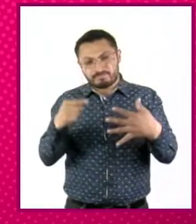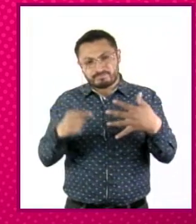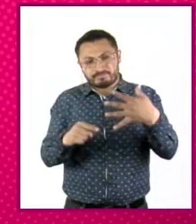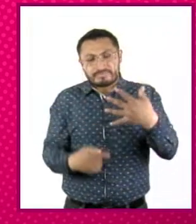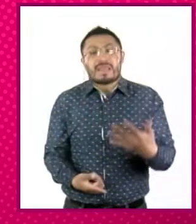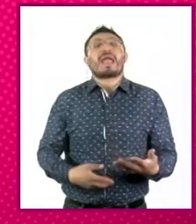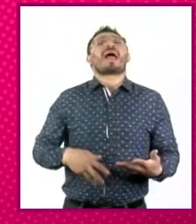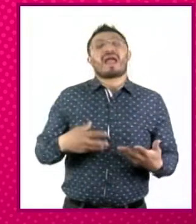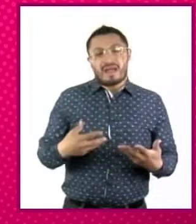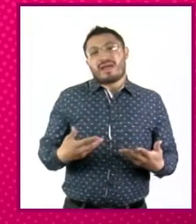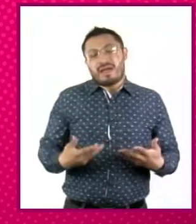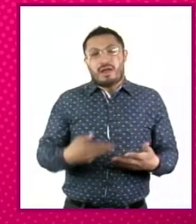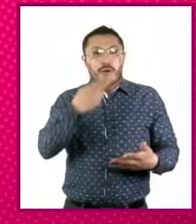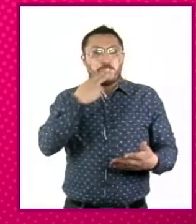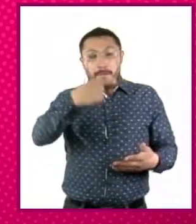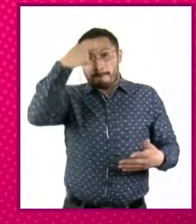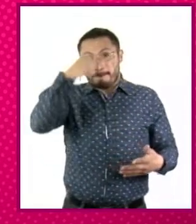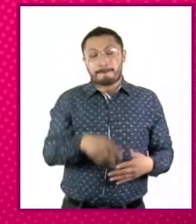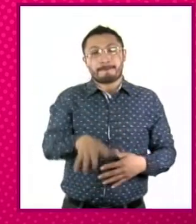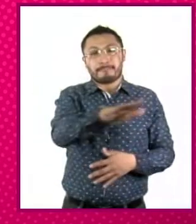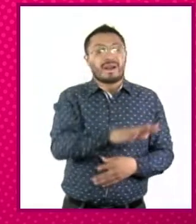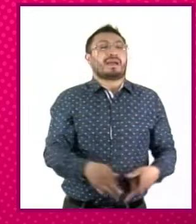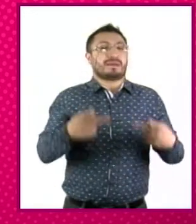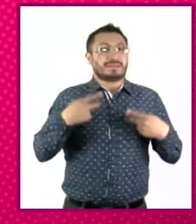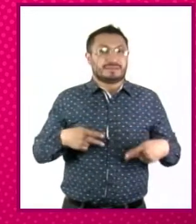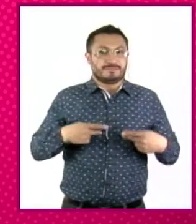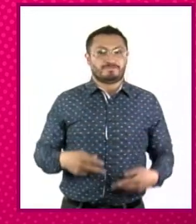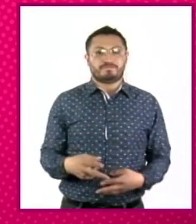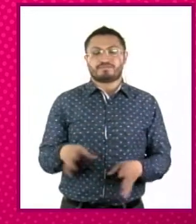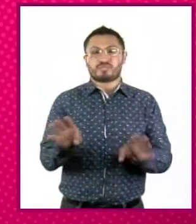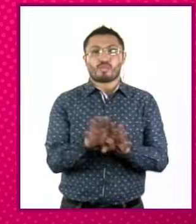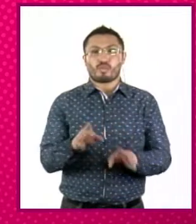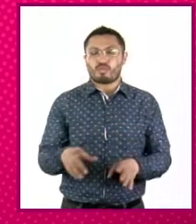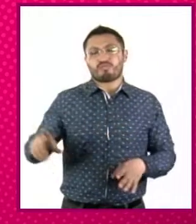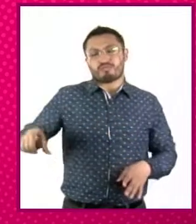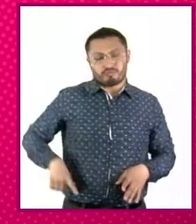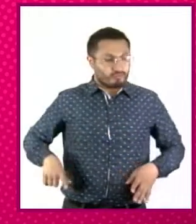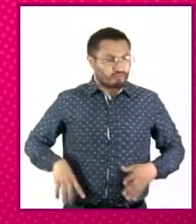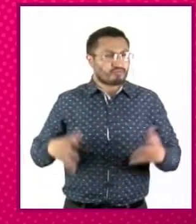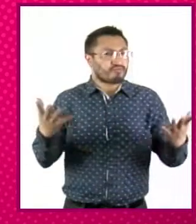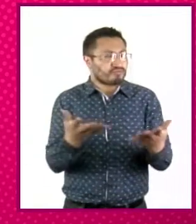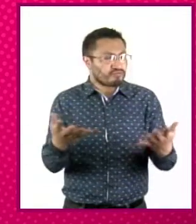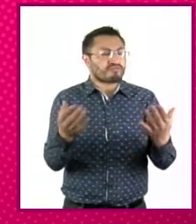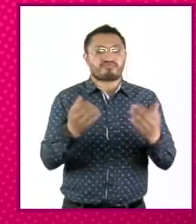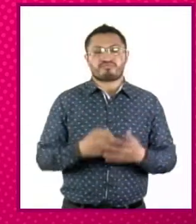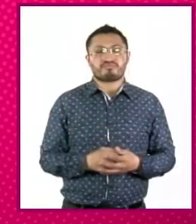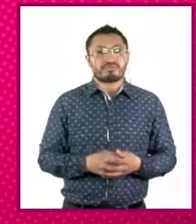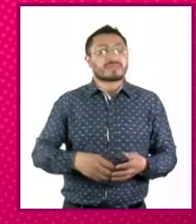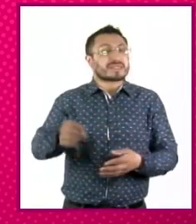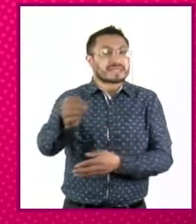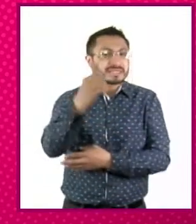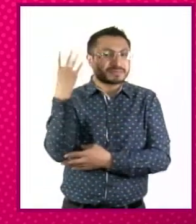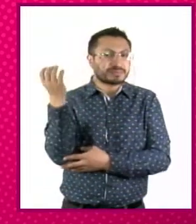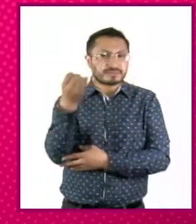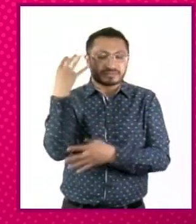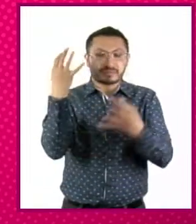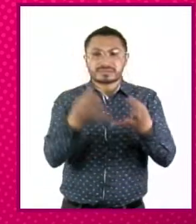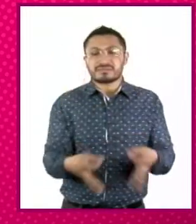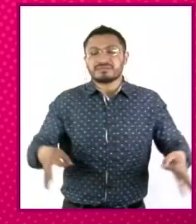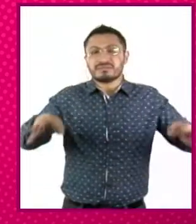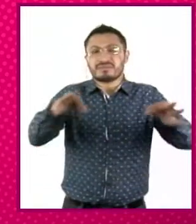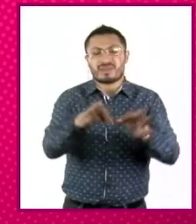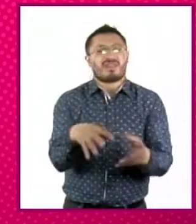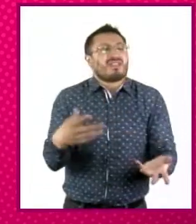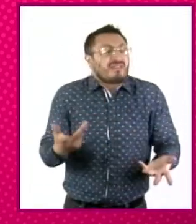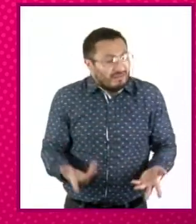las cuales los ciudadanos sean los que lleven la voz cantante. Esta asamblea es muy importante porque a partir